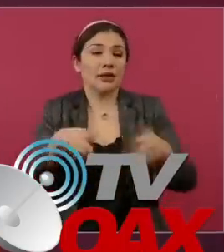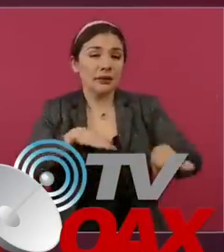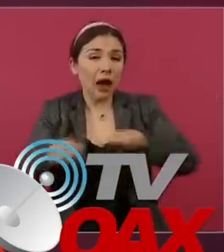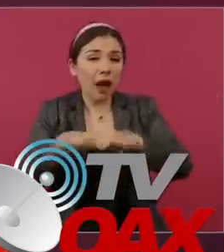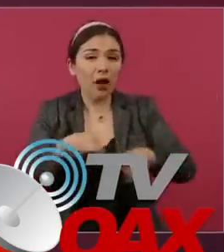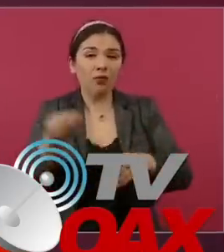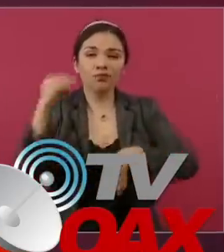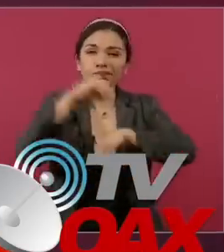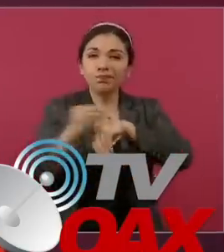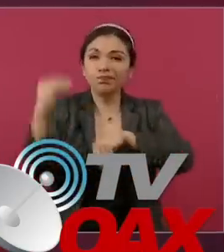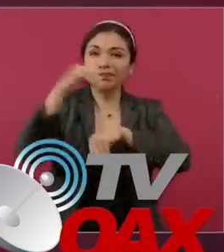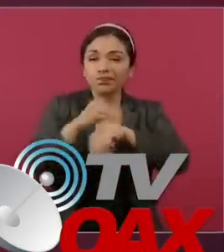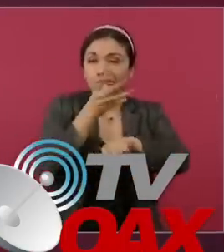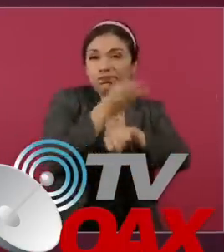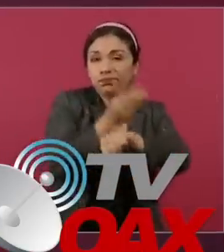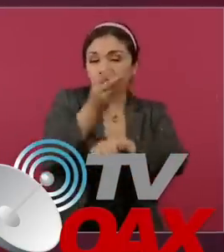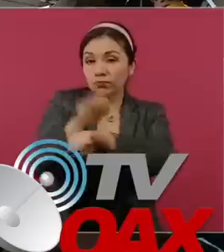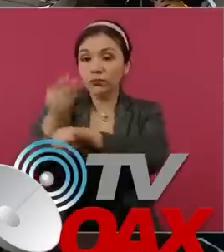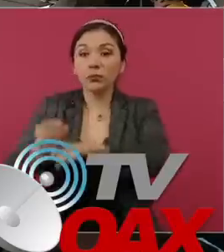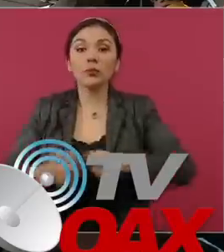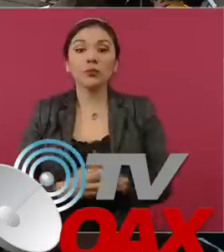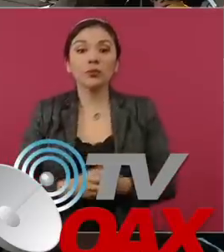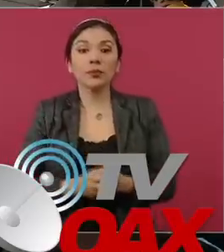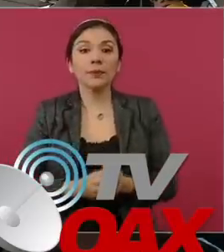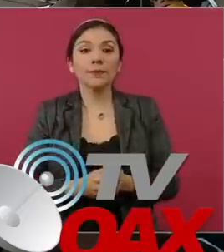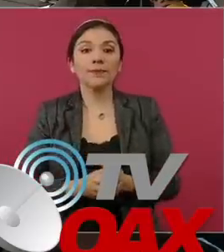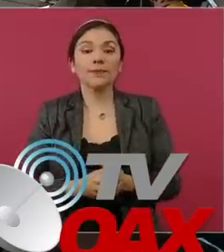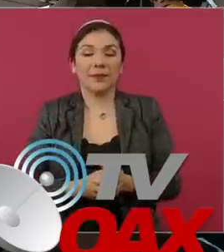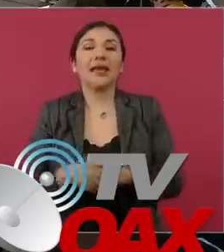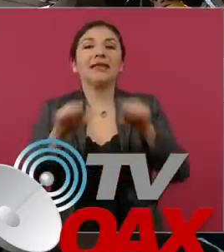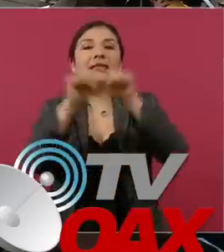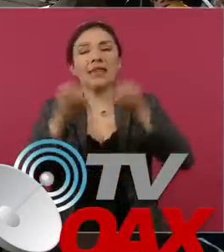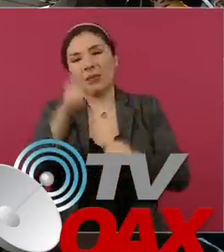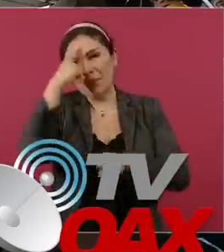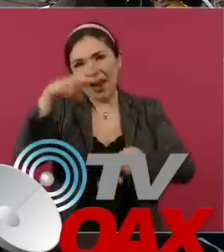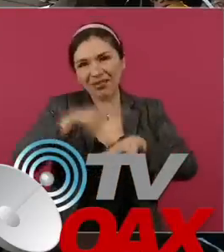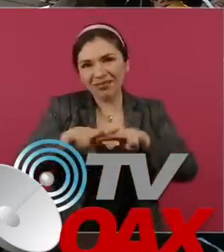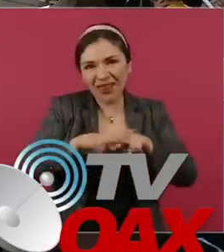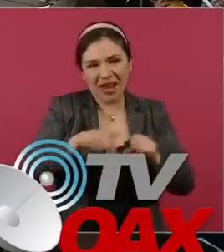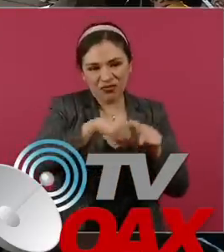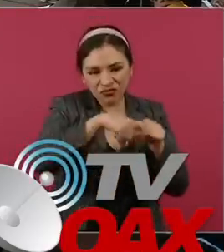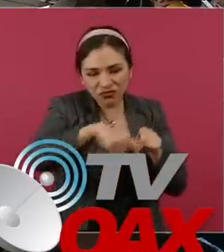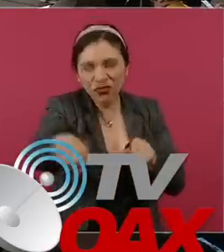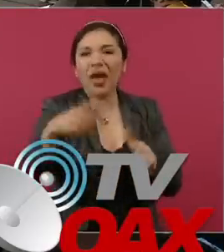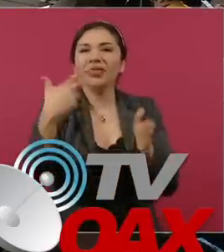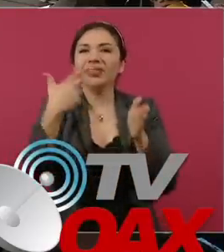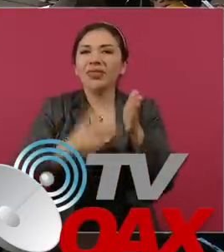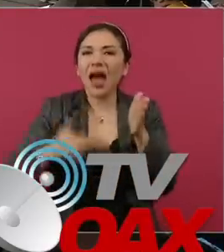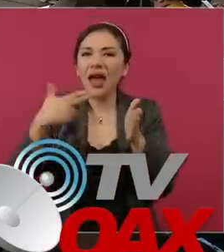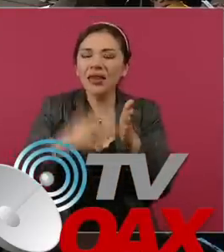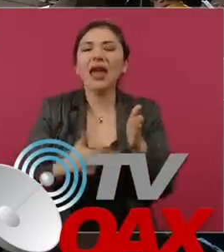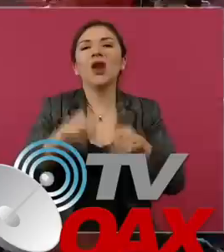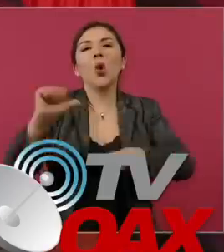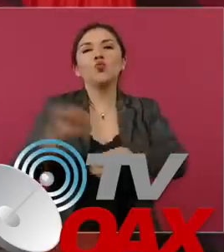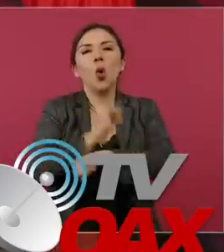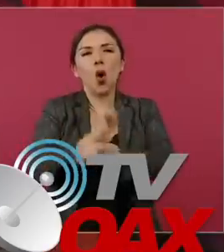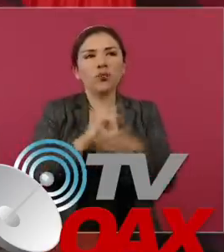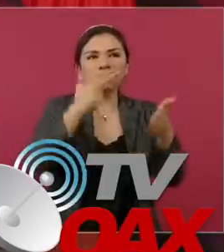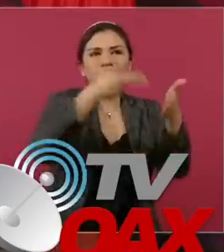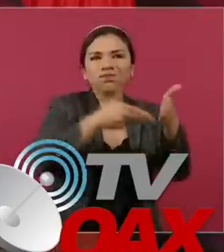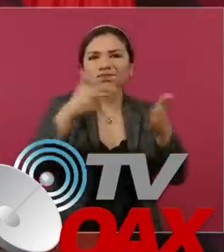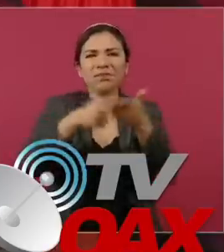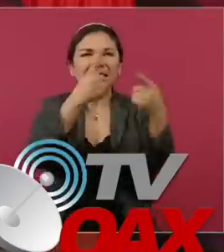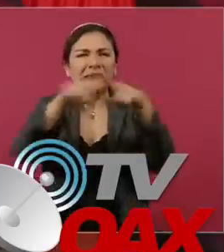está instalando y se está implementando. Hemos hablado de los sistemas ferroviarios, de los talleres, de las cocheras, de toda